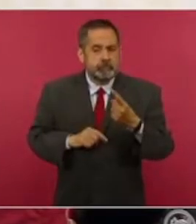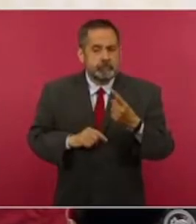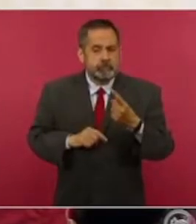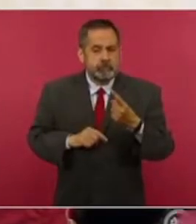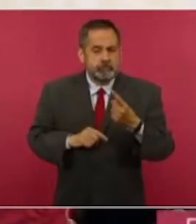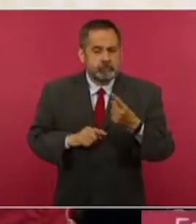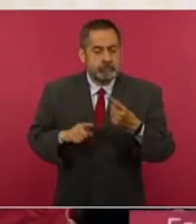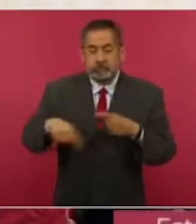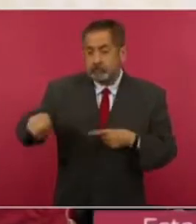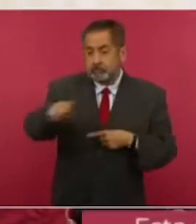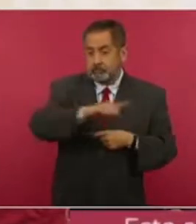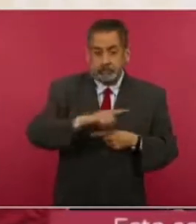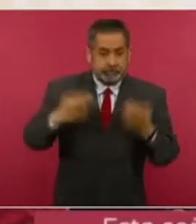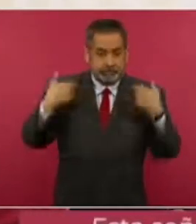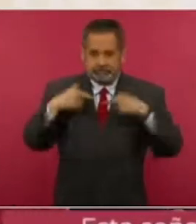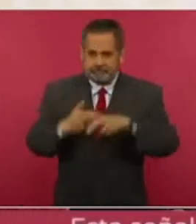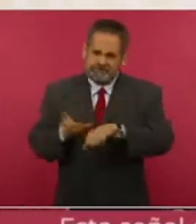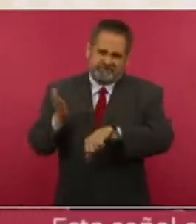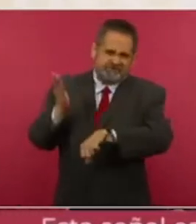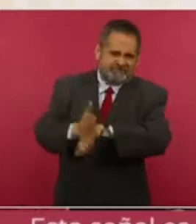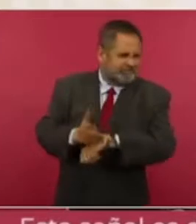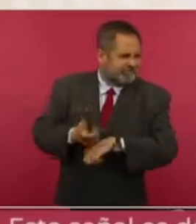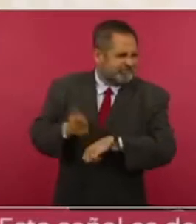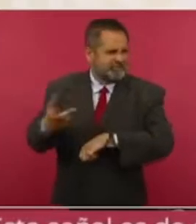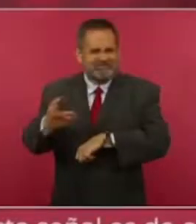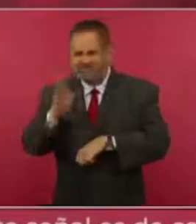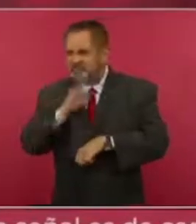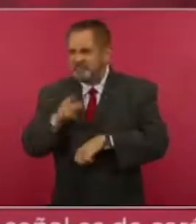condenar a los maestros como se hizo.